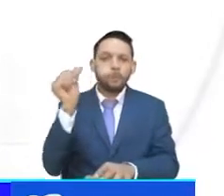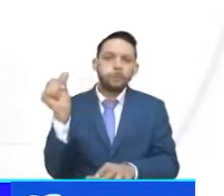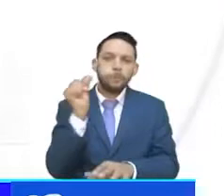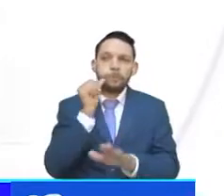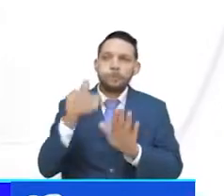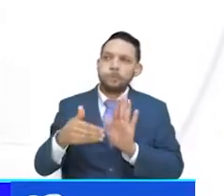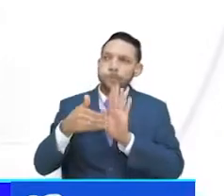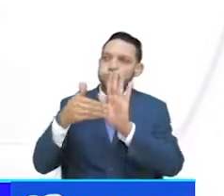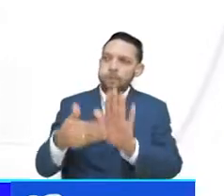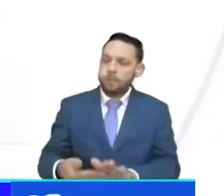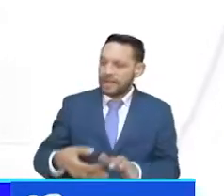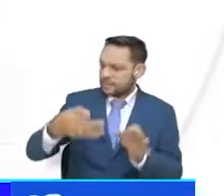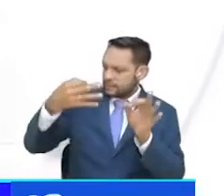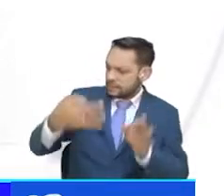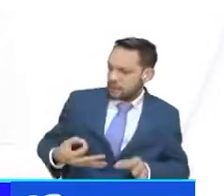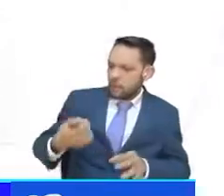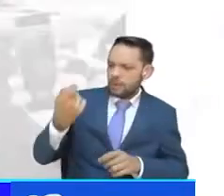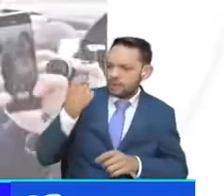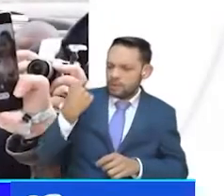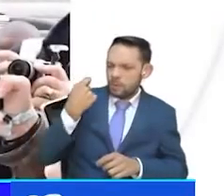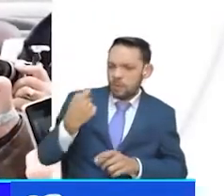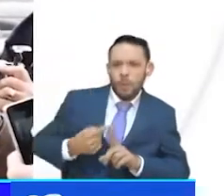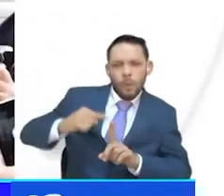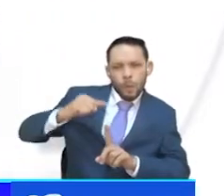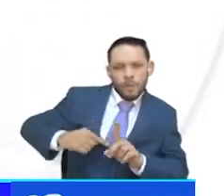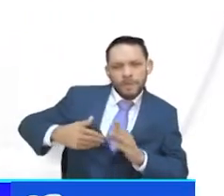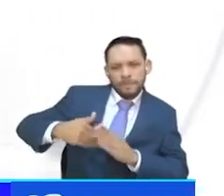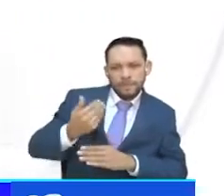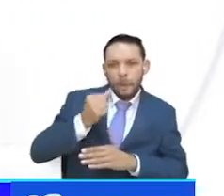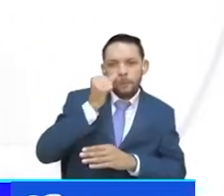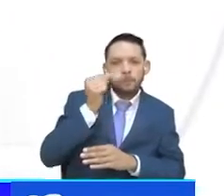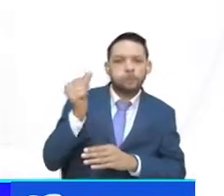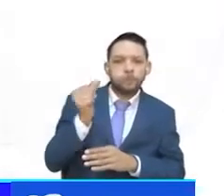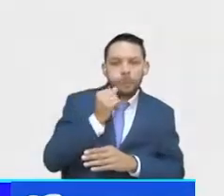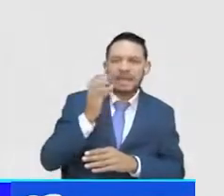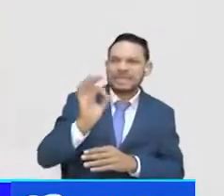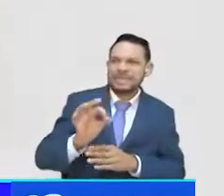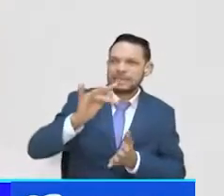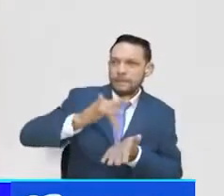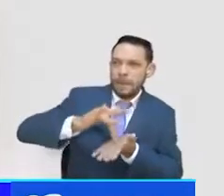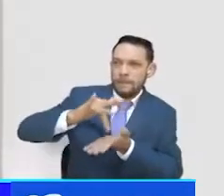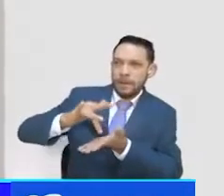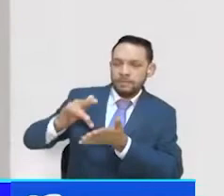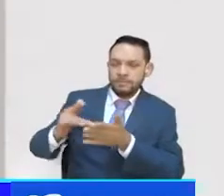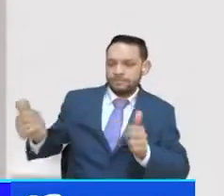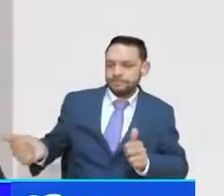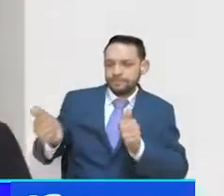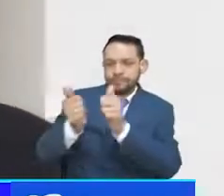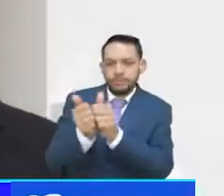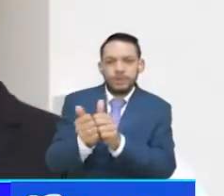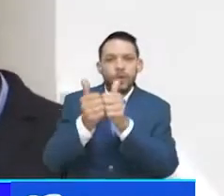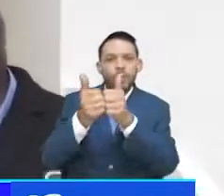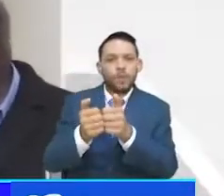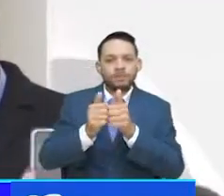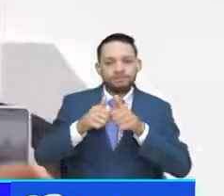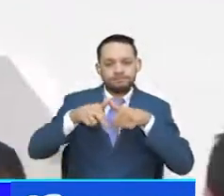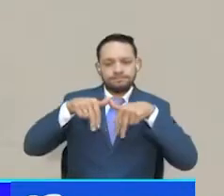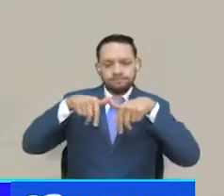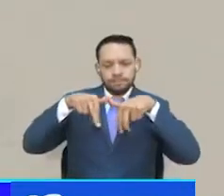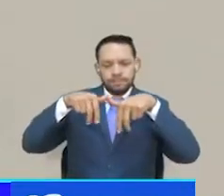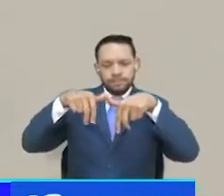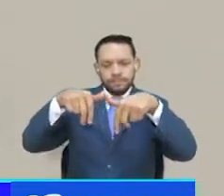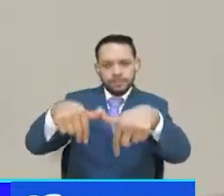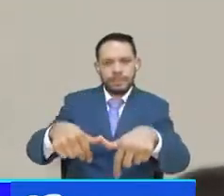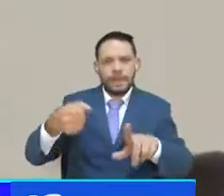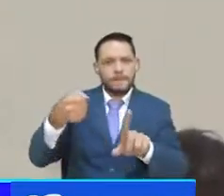Desde que se confirmó su embarazo hace poco más de un mes, la cantante no se pierde un evento social junto al cantante A$AP Rocky, los cuales buscan